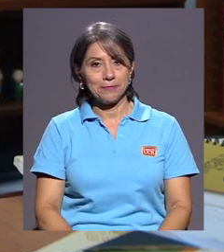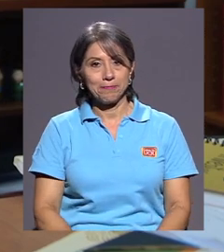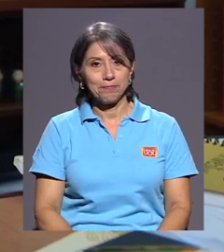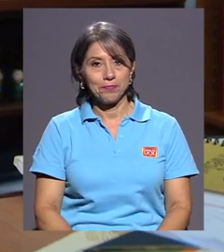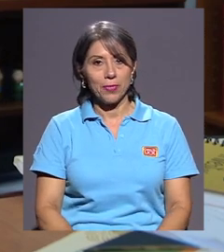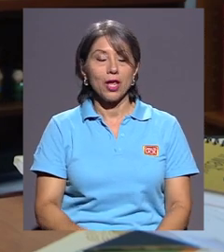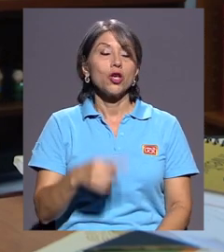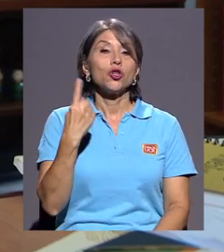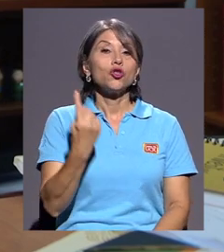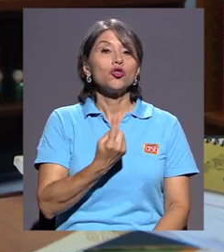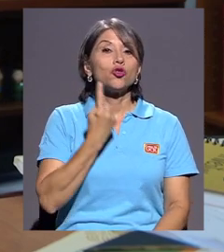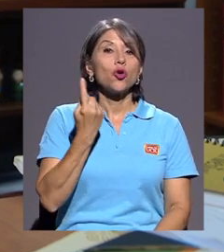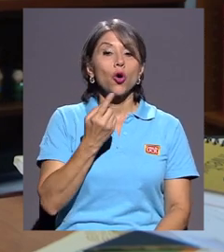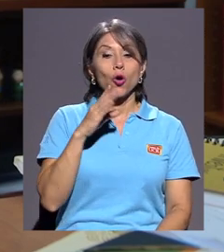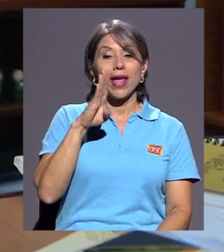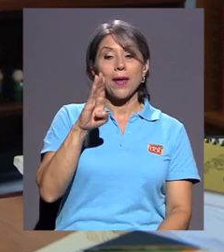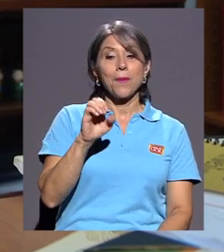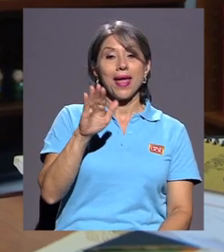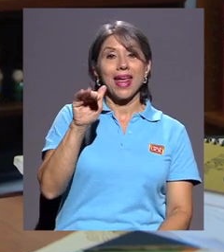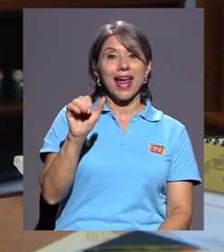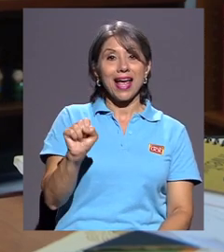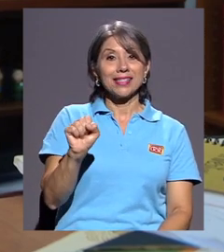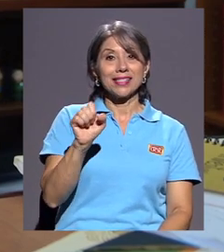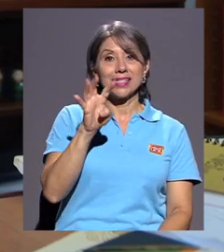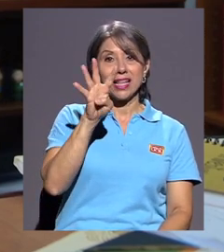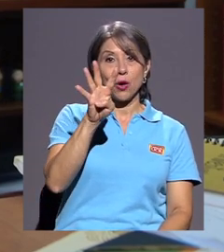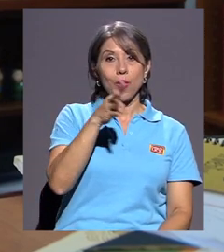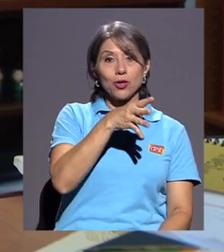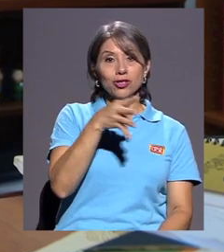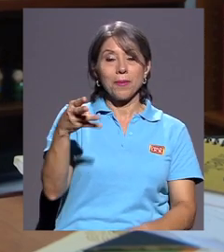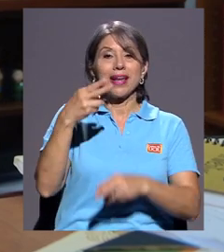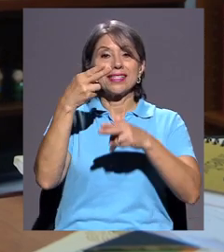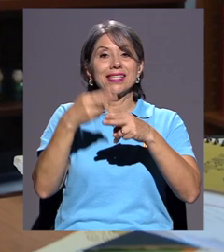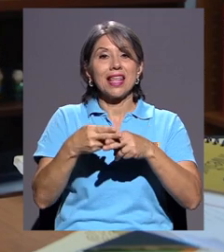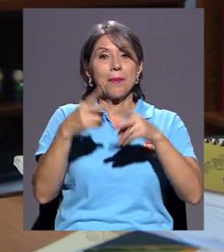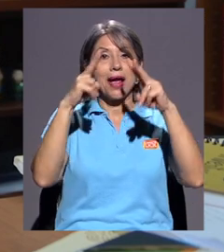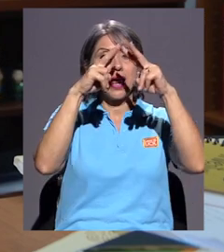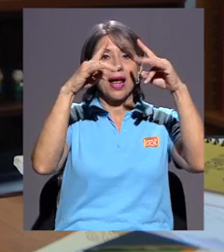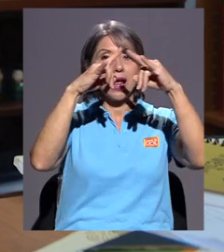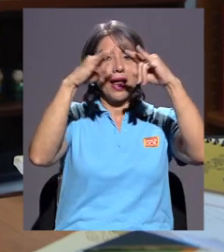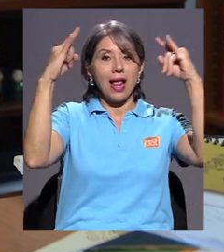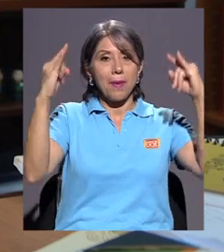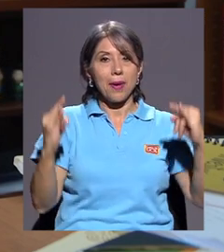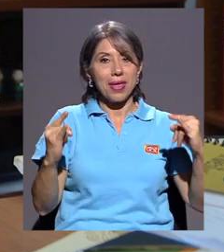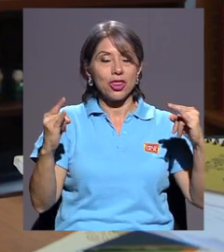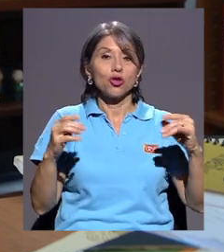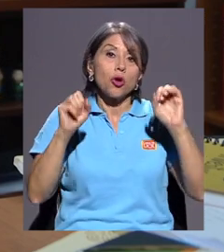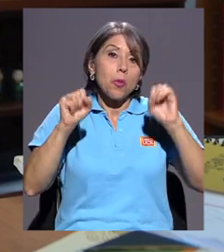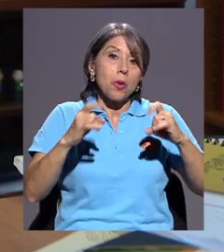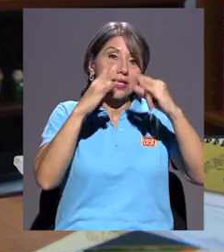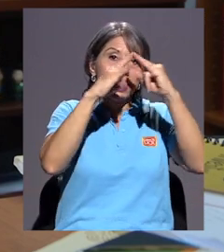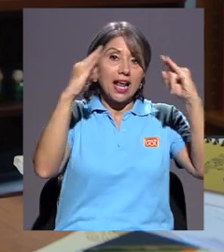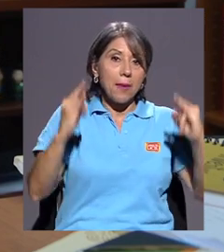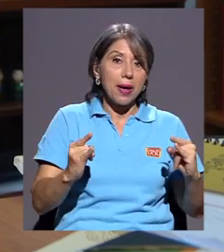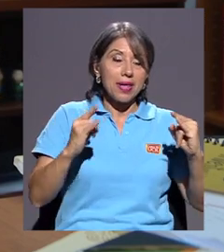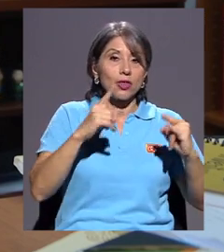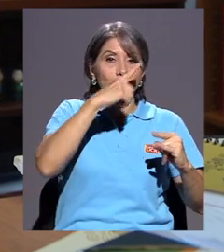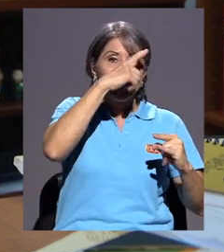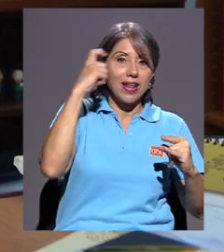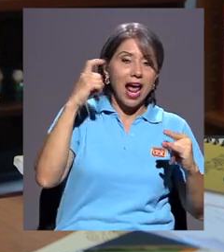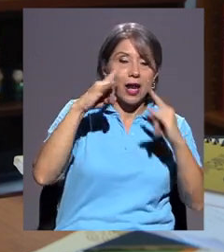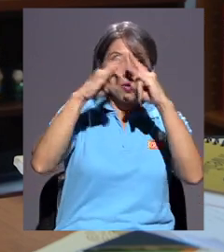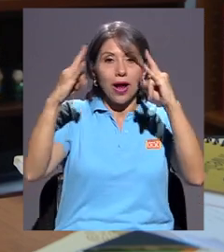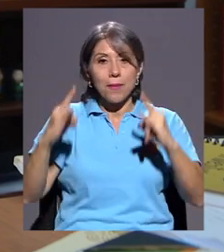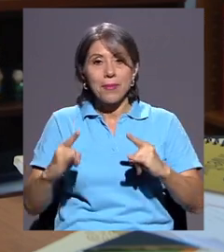¿verdad? Solo que las becas de 4 semanas se llaman campamentos, ¿verdad? Pueden ser campamentos de verano, pueden ser campamentos